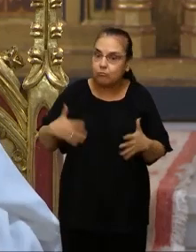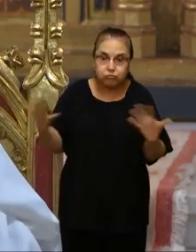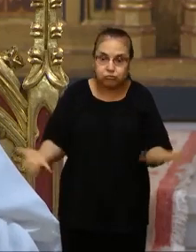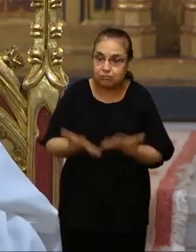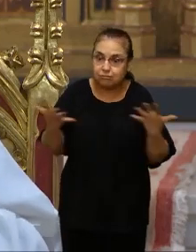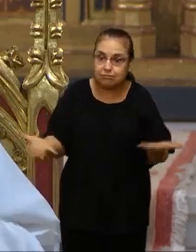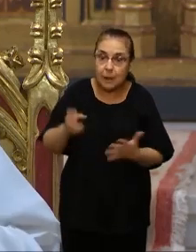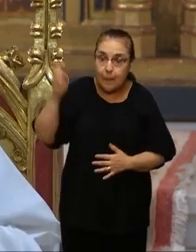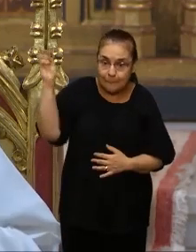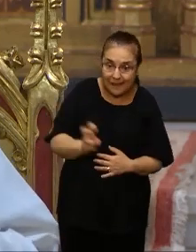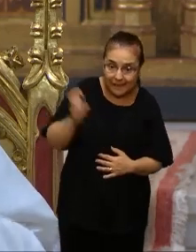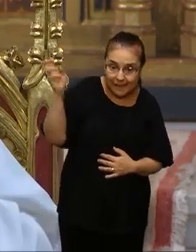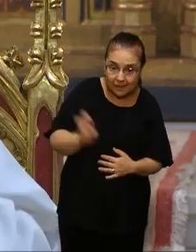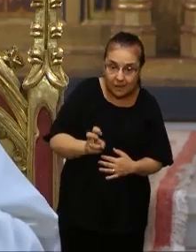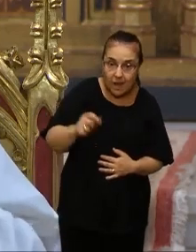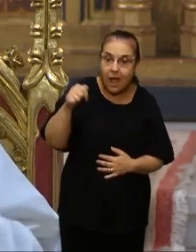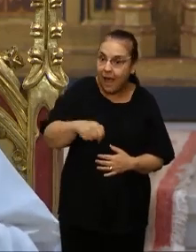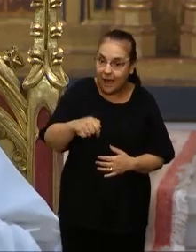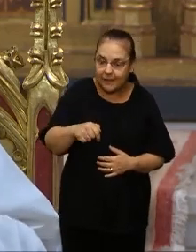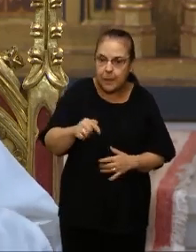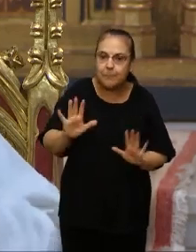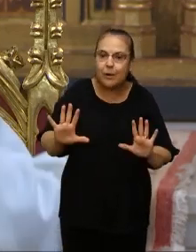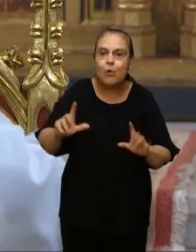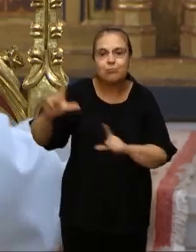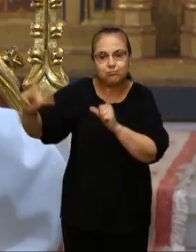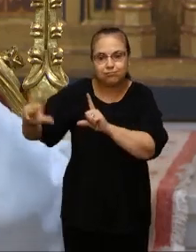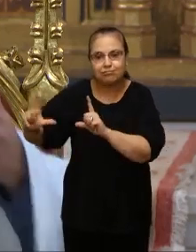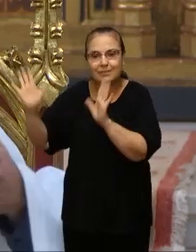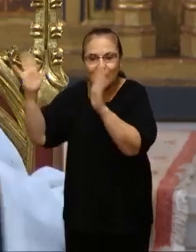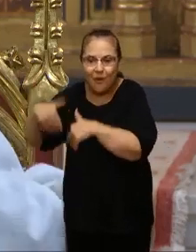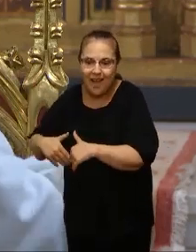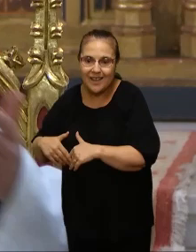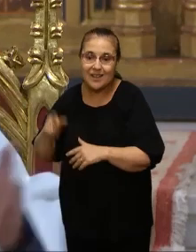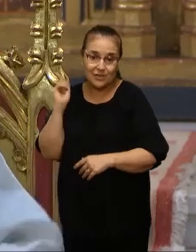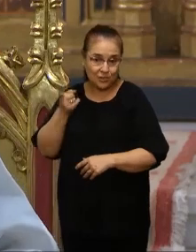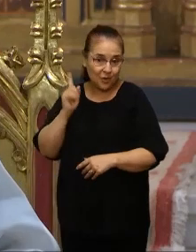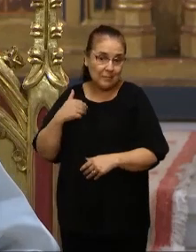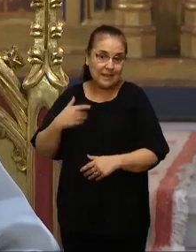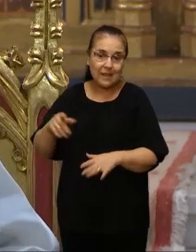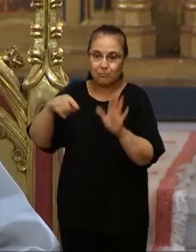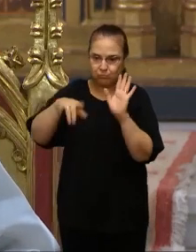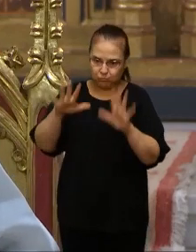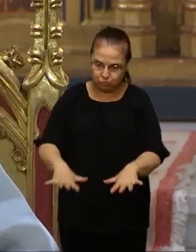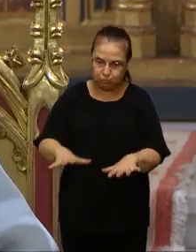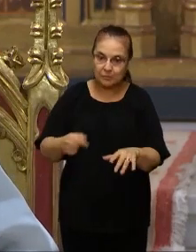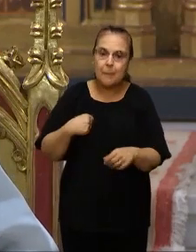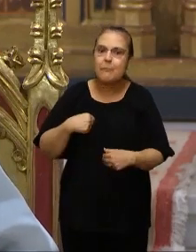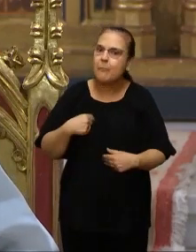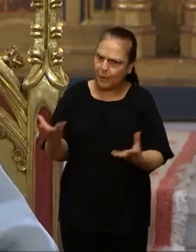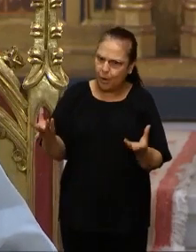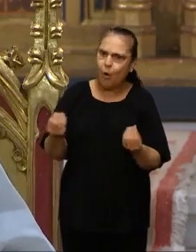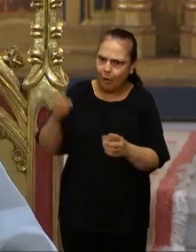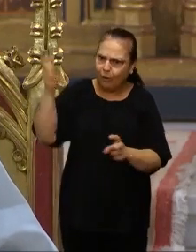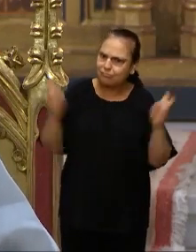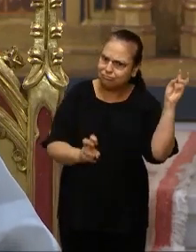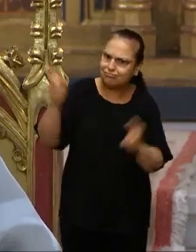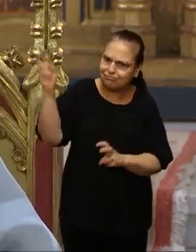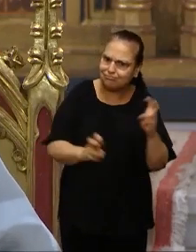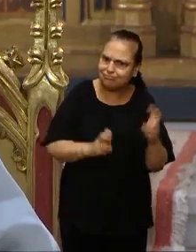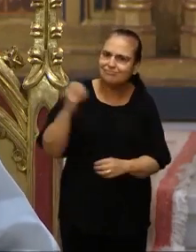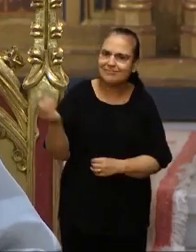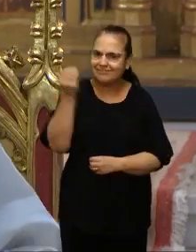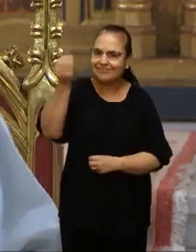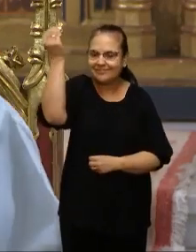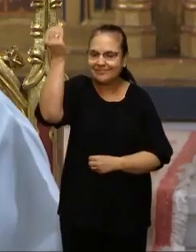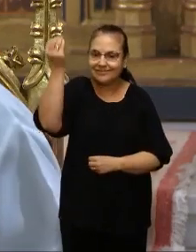pueda venir, pero esto, aunque lo damos aquí, no es televisado, esto es simplemente presencial, pero para que cuanta más gente se anime a venir, mejor.